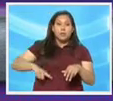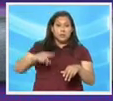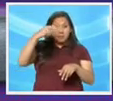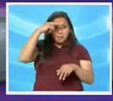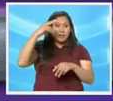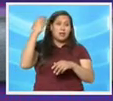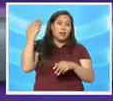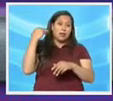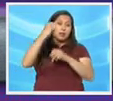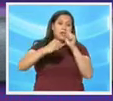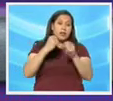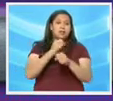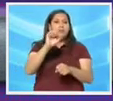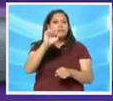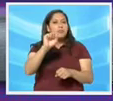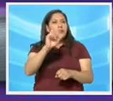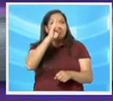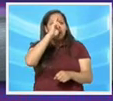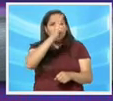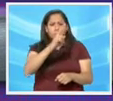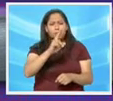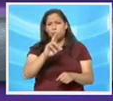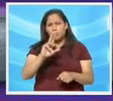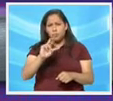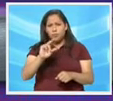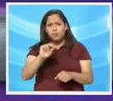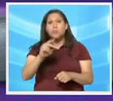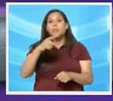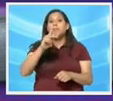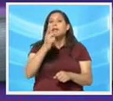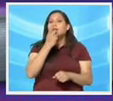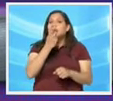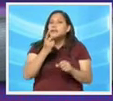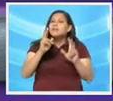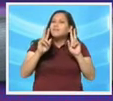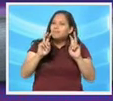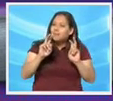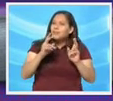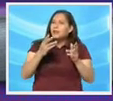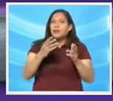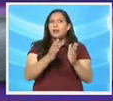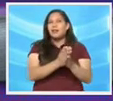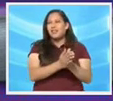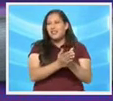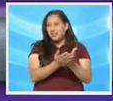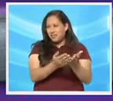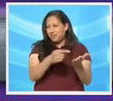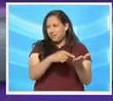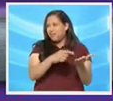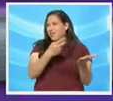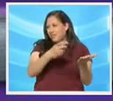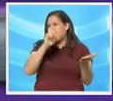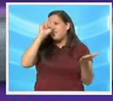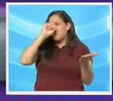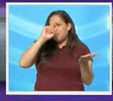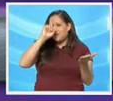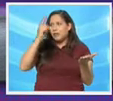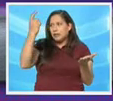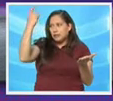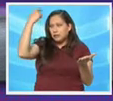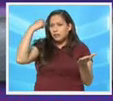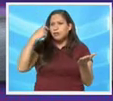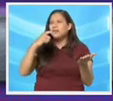60, si bien no la prohibió, recomendó, entre comillas, así como recomiendan algunos de nuestros gobiernos, que no